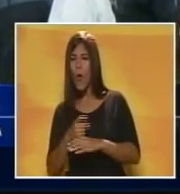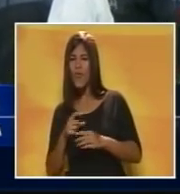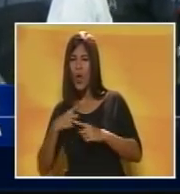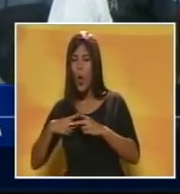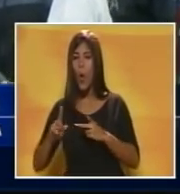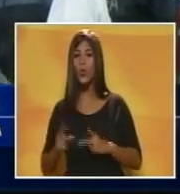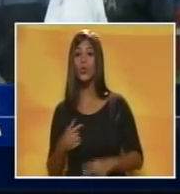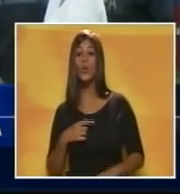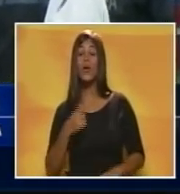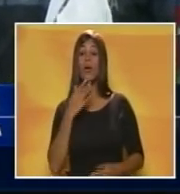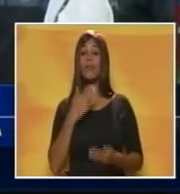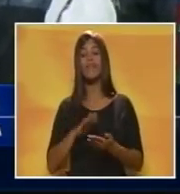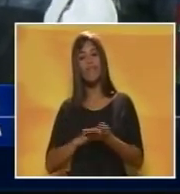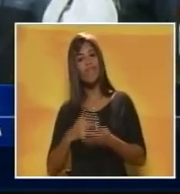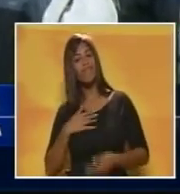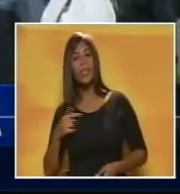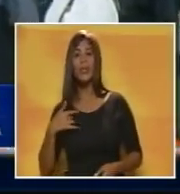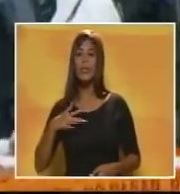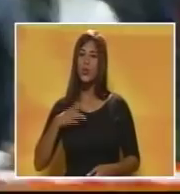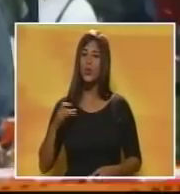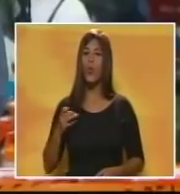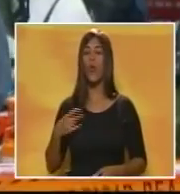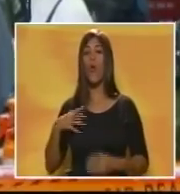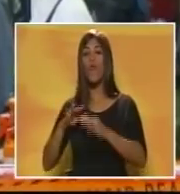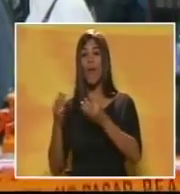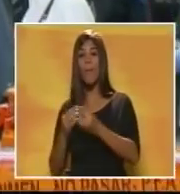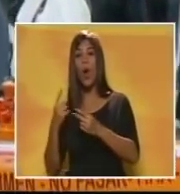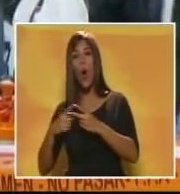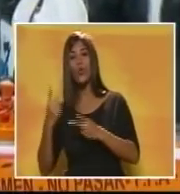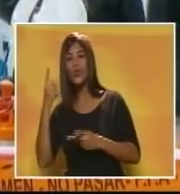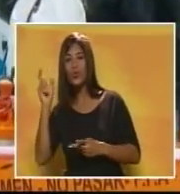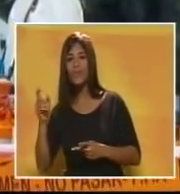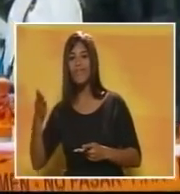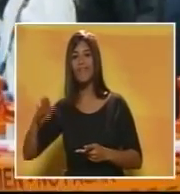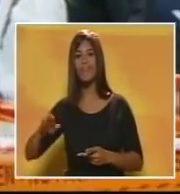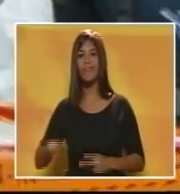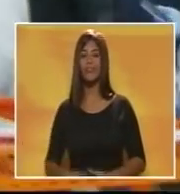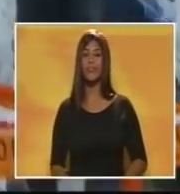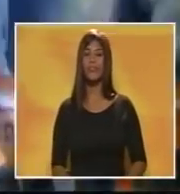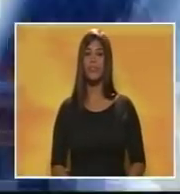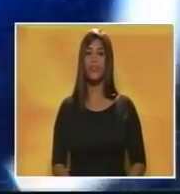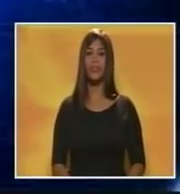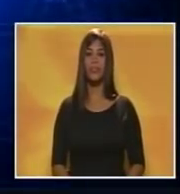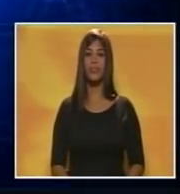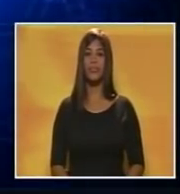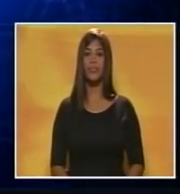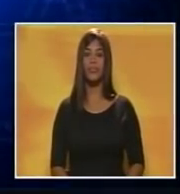se solidarizaron con sus familiares y los del funcionario fallecido.